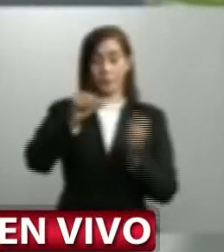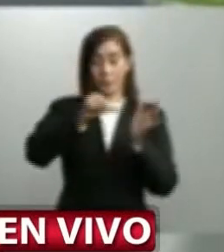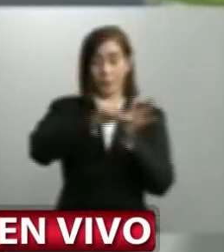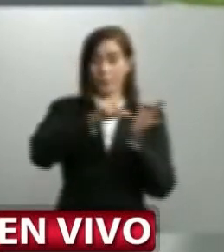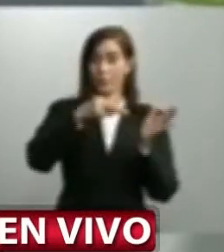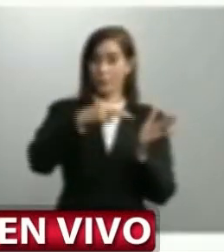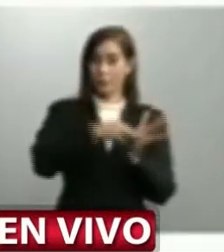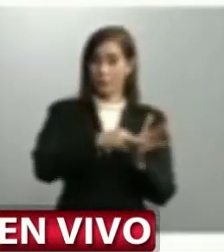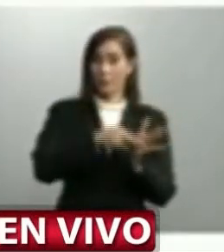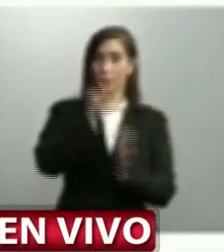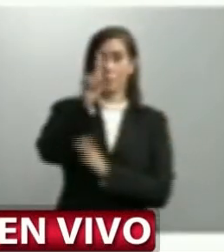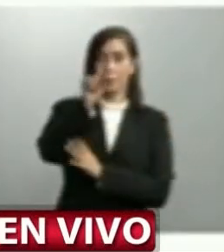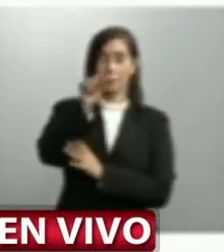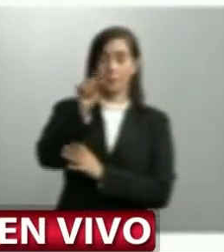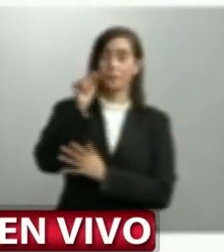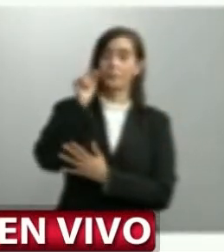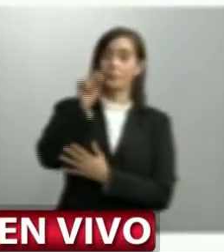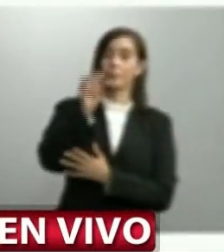Nacional